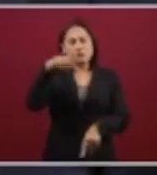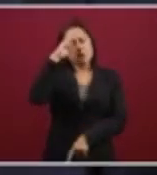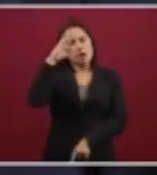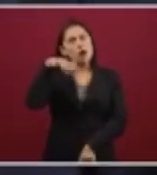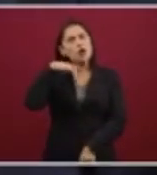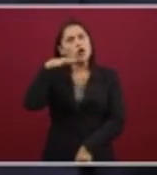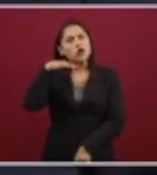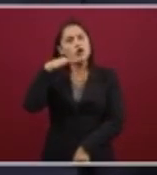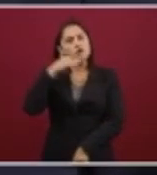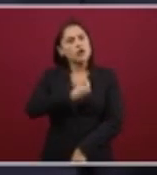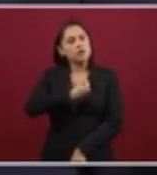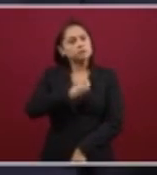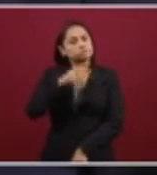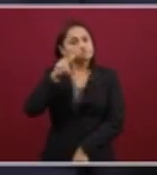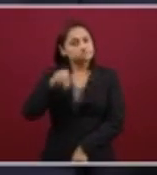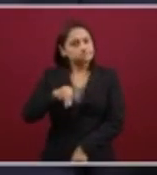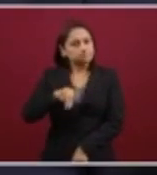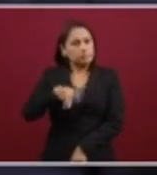que